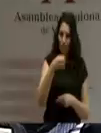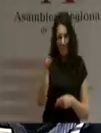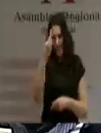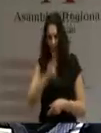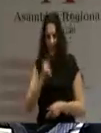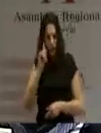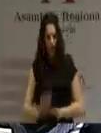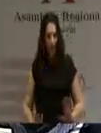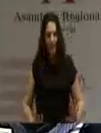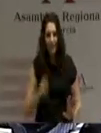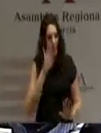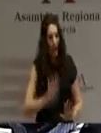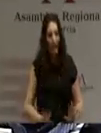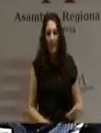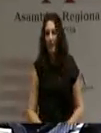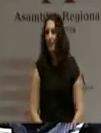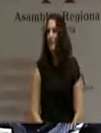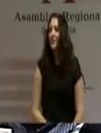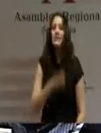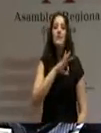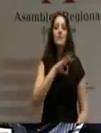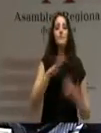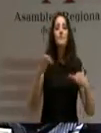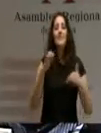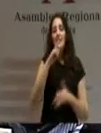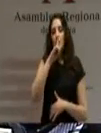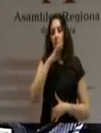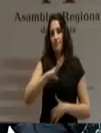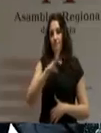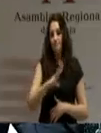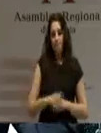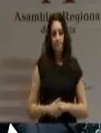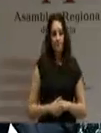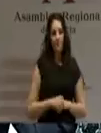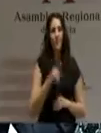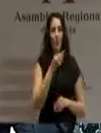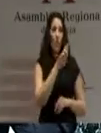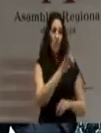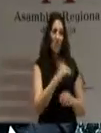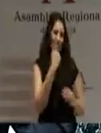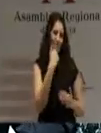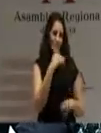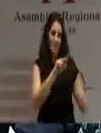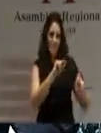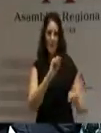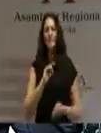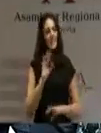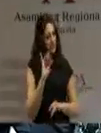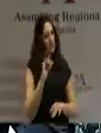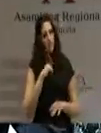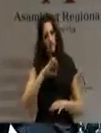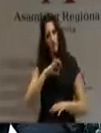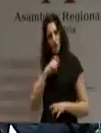lo sabe. Señoría, guarde en silencio. Señor Ruiz, no se demore, por favor. Sí. Ya termino, señor